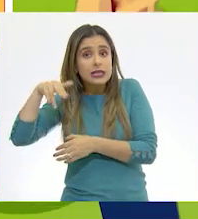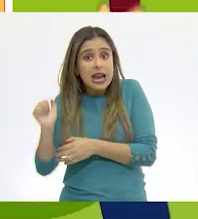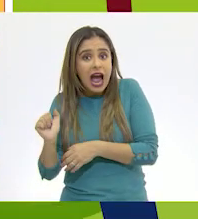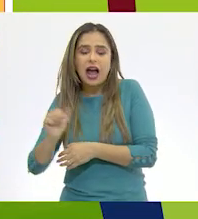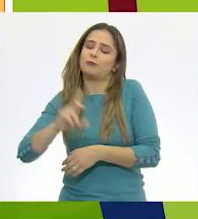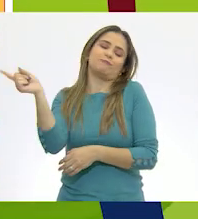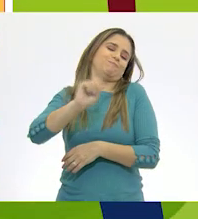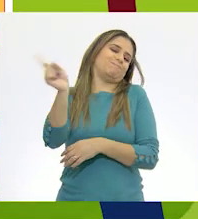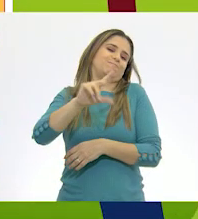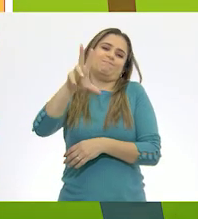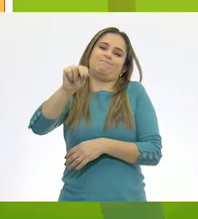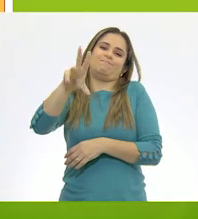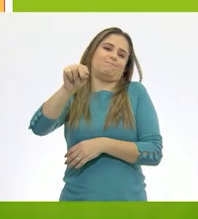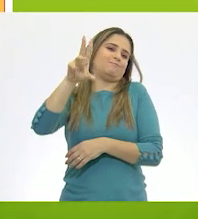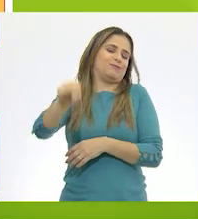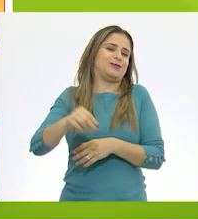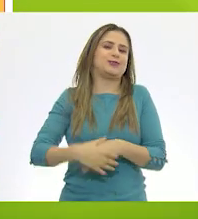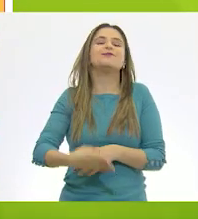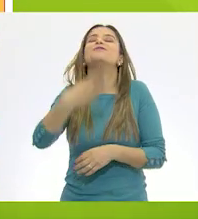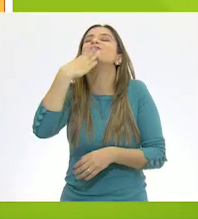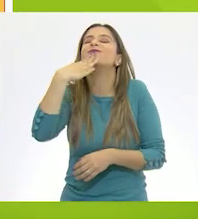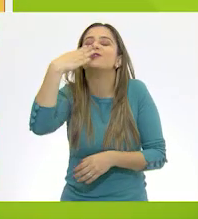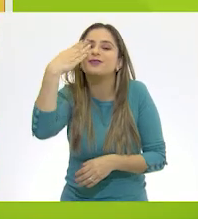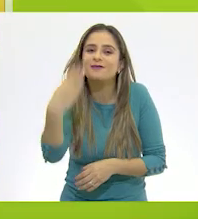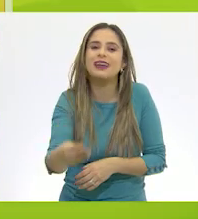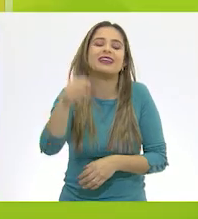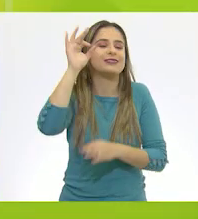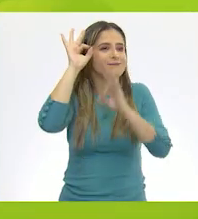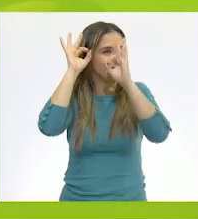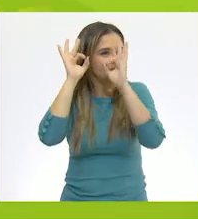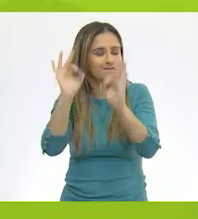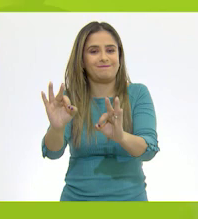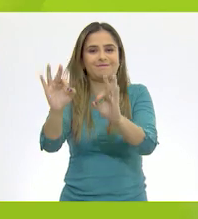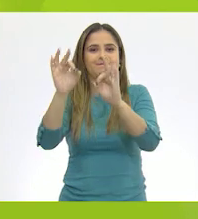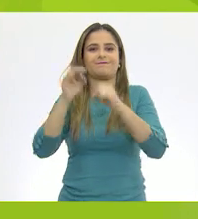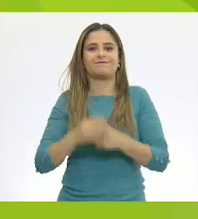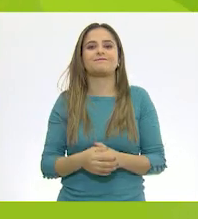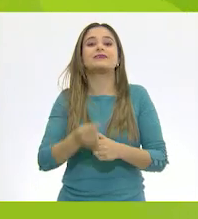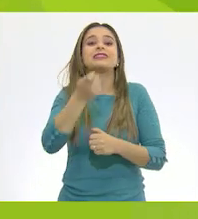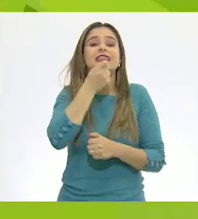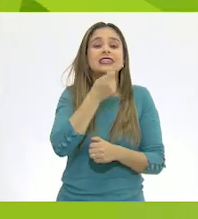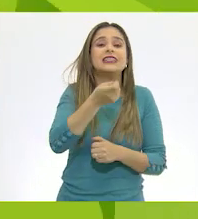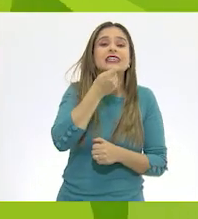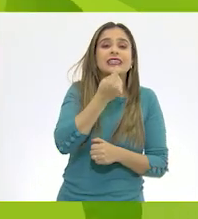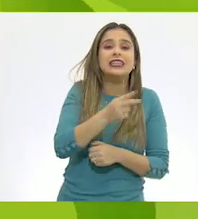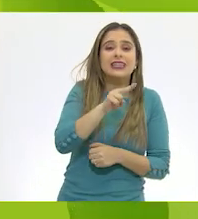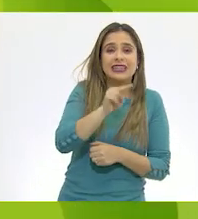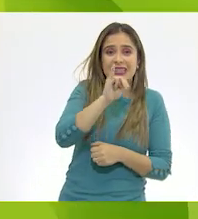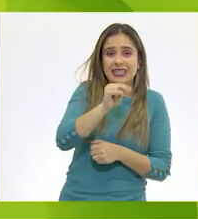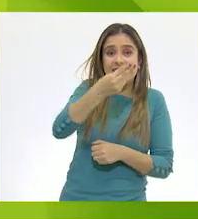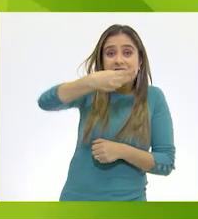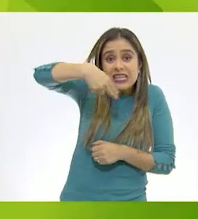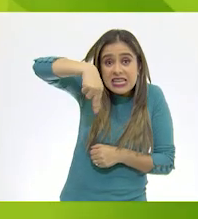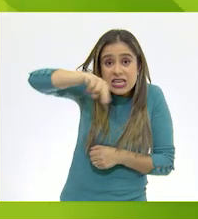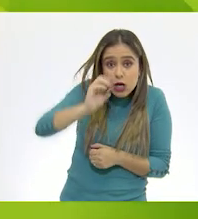¡No! ¡Muy bien! ¡Excelente trabajo! Niño rima